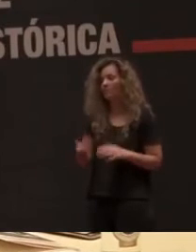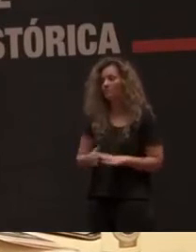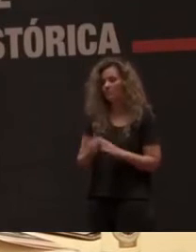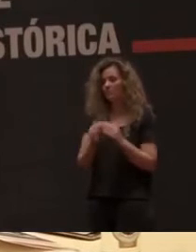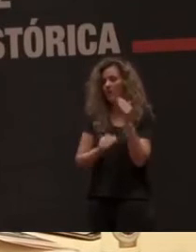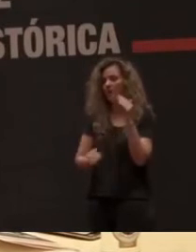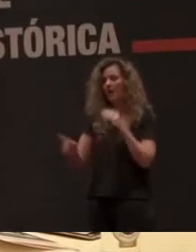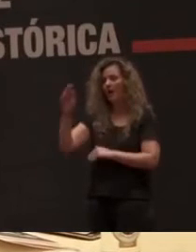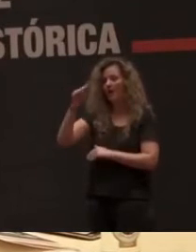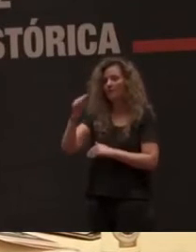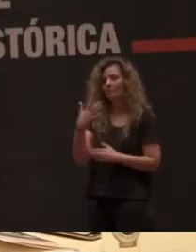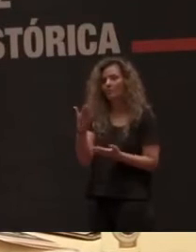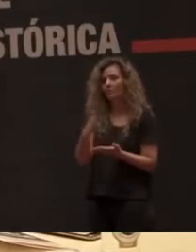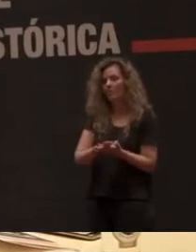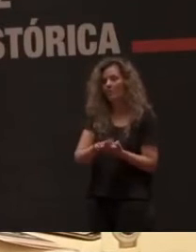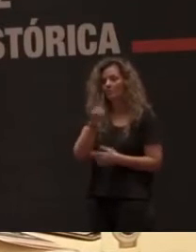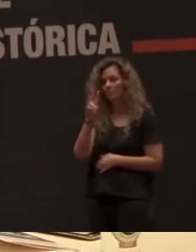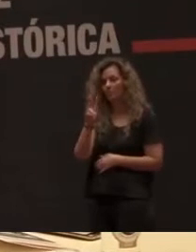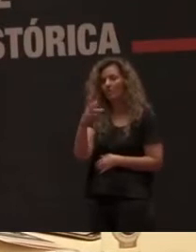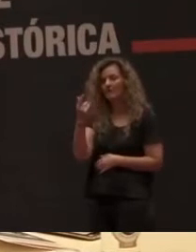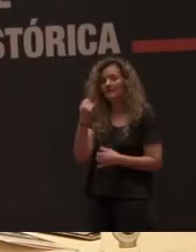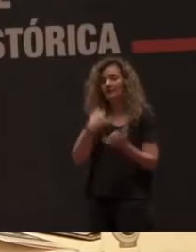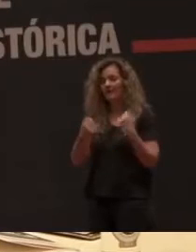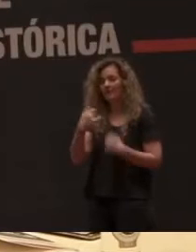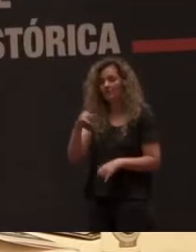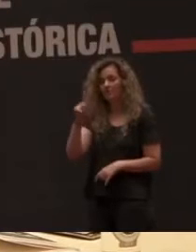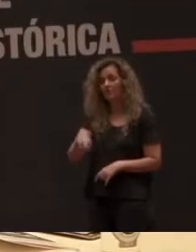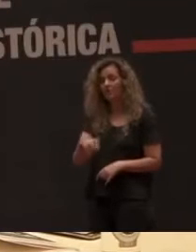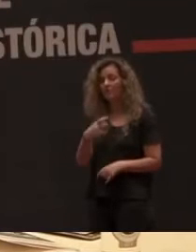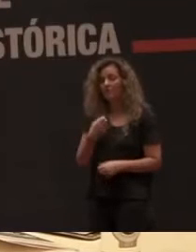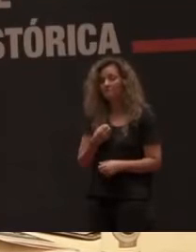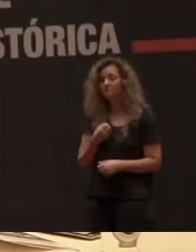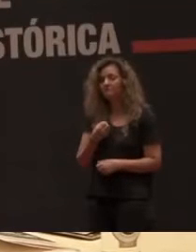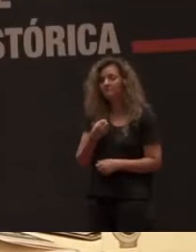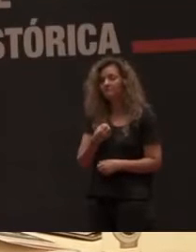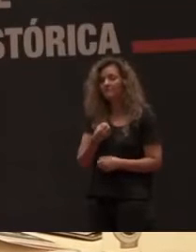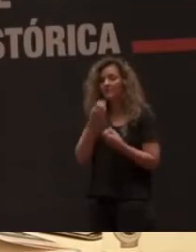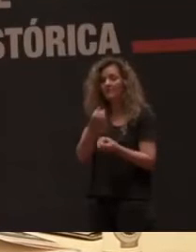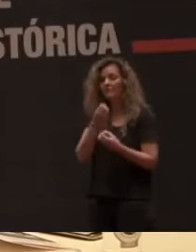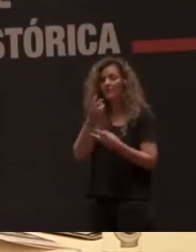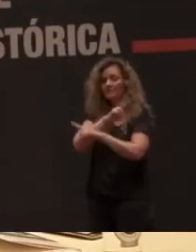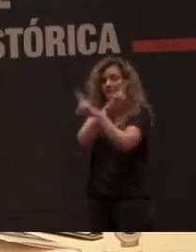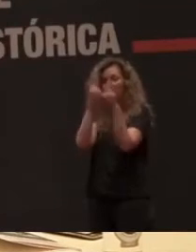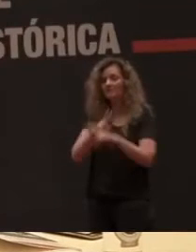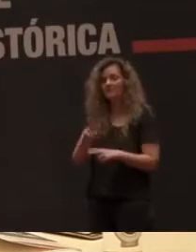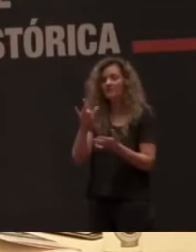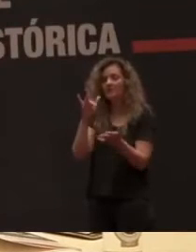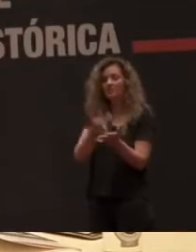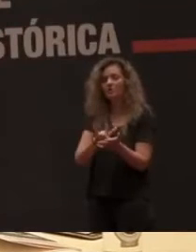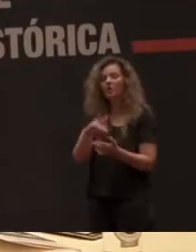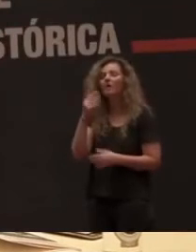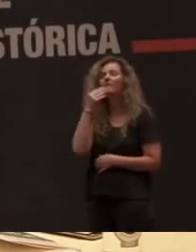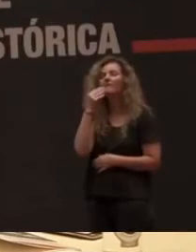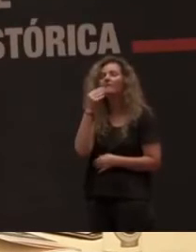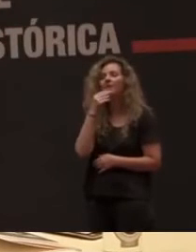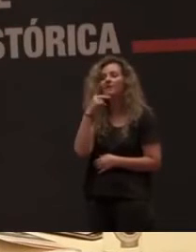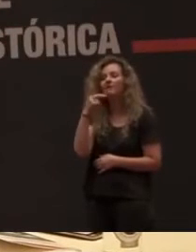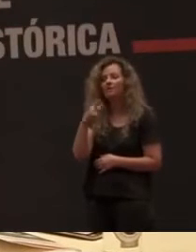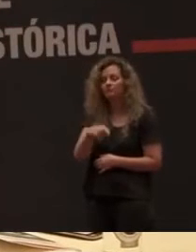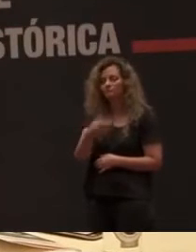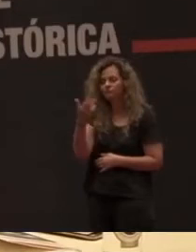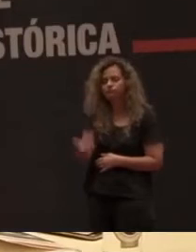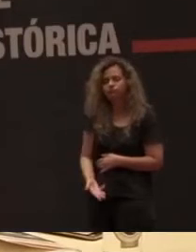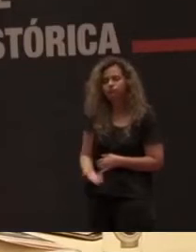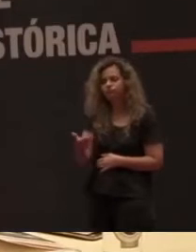resultou xa de mortos e feridos. Fontes internacionais non proban que o que aconteceu naqueles días no Ferrol tivo unha